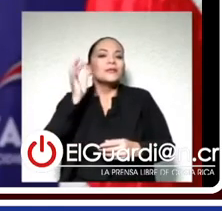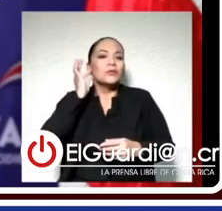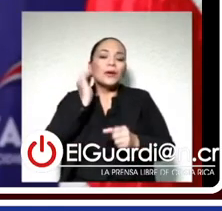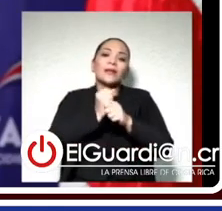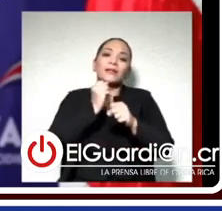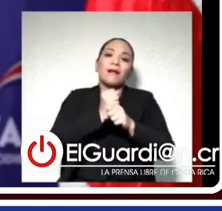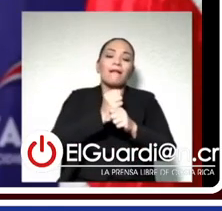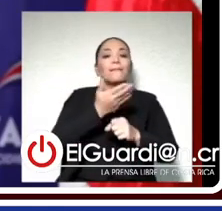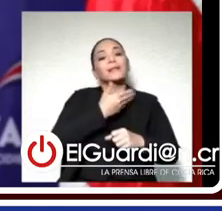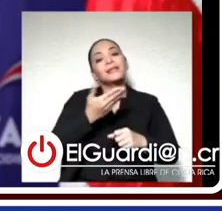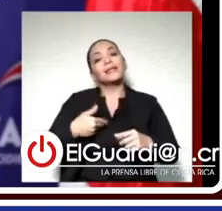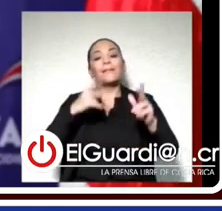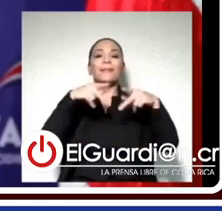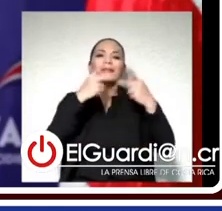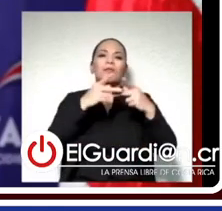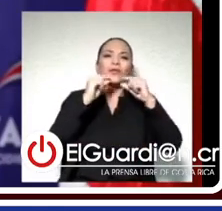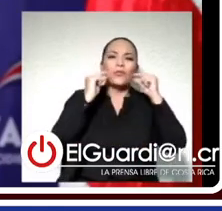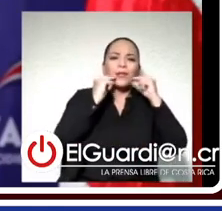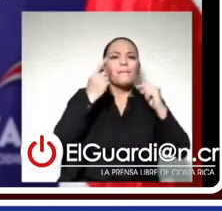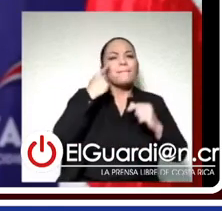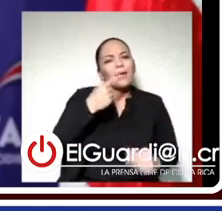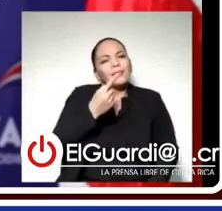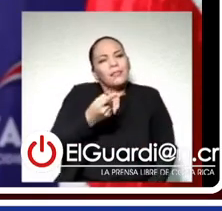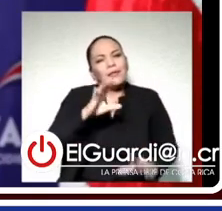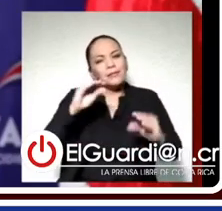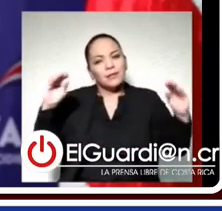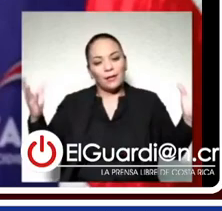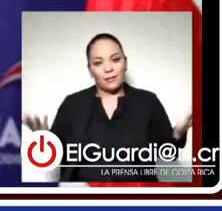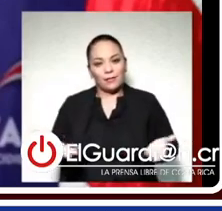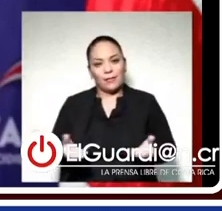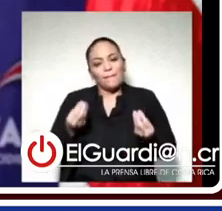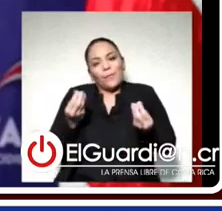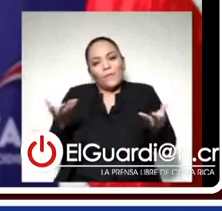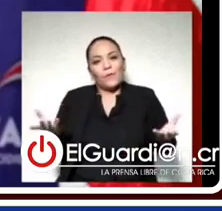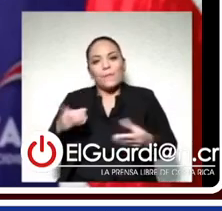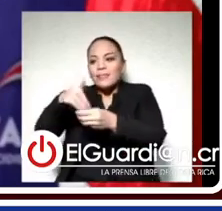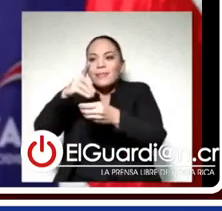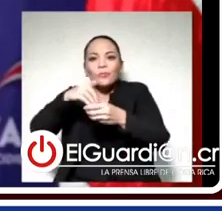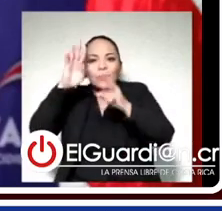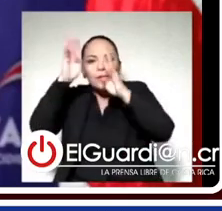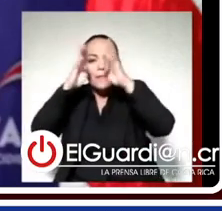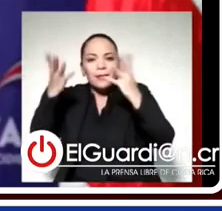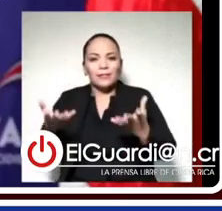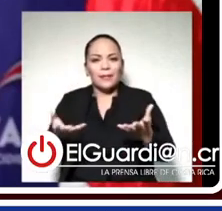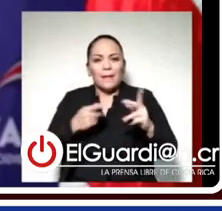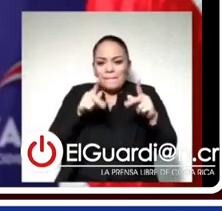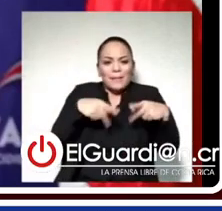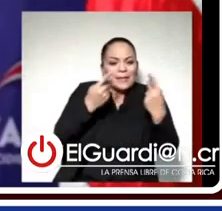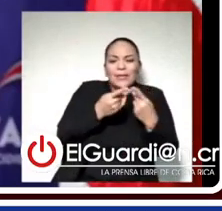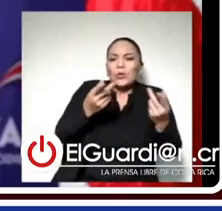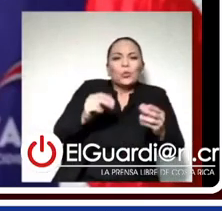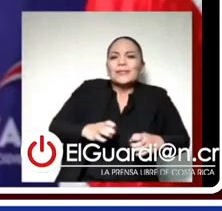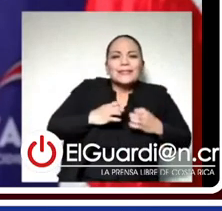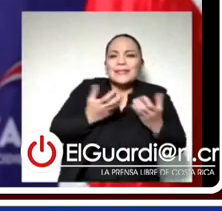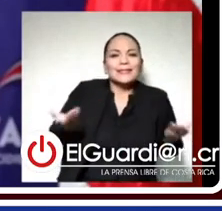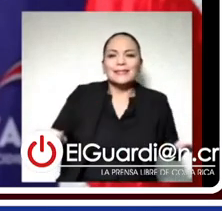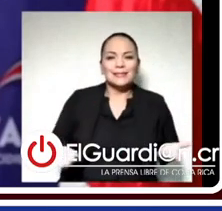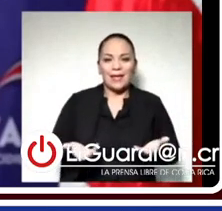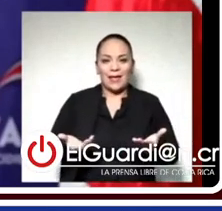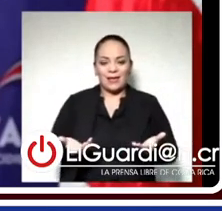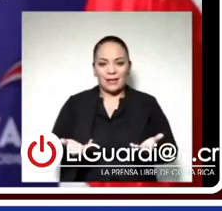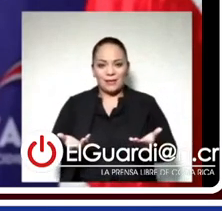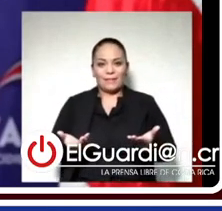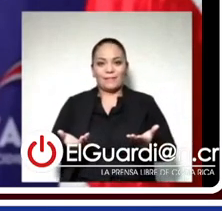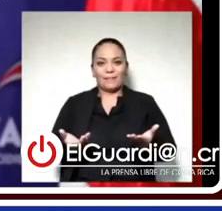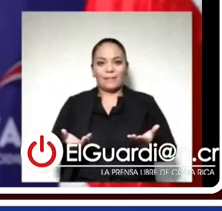que ni siquiera existe. Vea lo que han llegado estos medios y estos diputados. Un partido que no existe, que está en